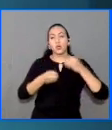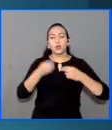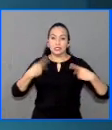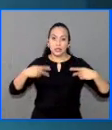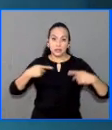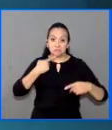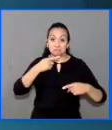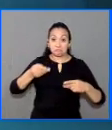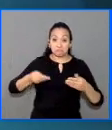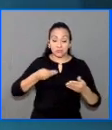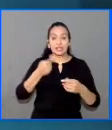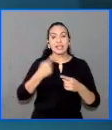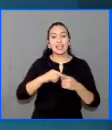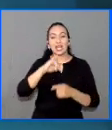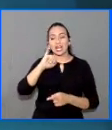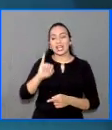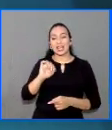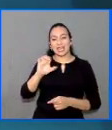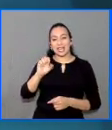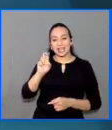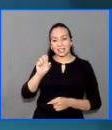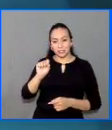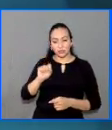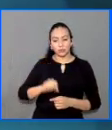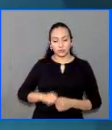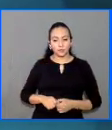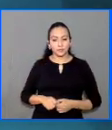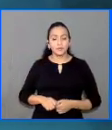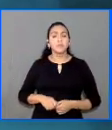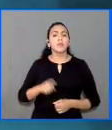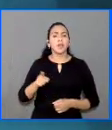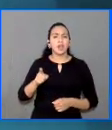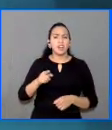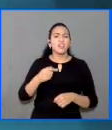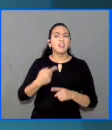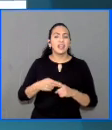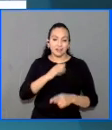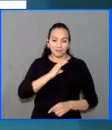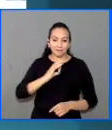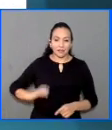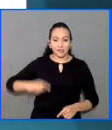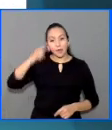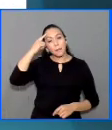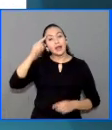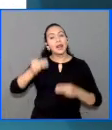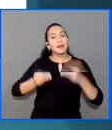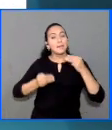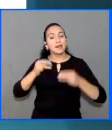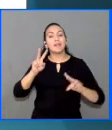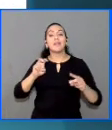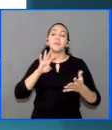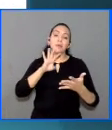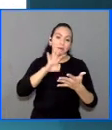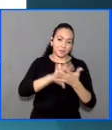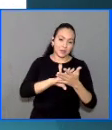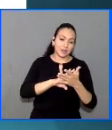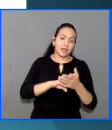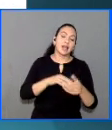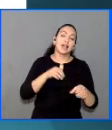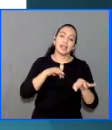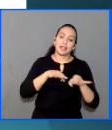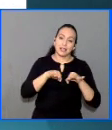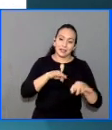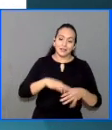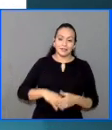Martínez Vanoye en su calidad de candidato a magistrado en materias penal y de trabajo en el 19º circuito.